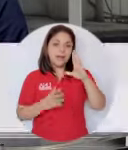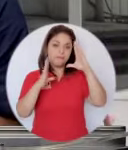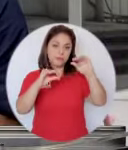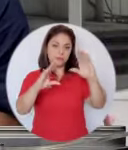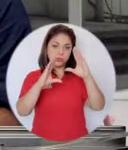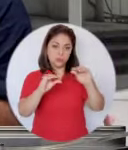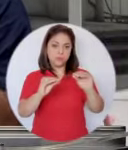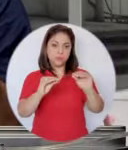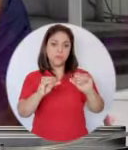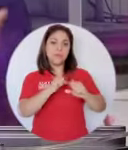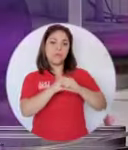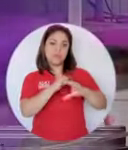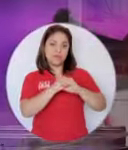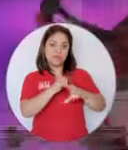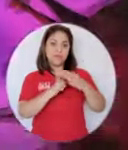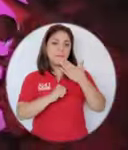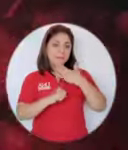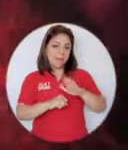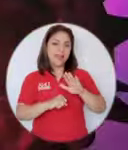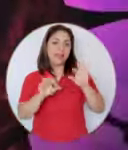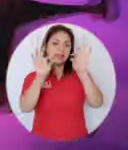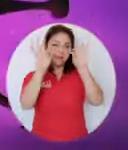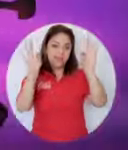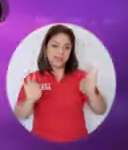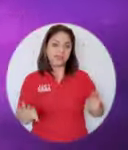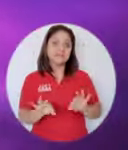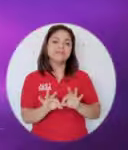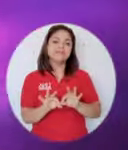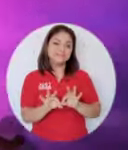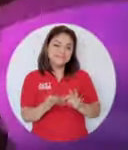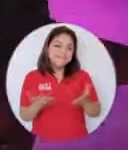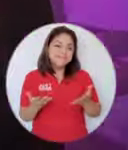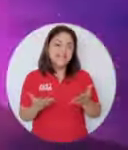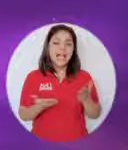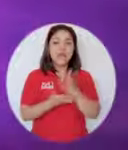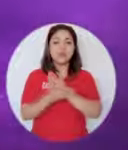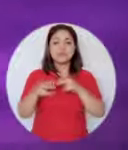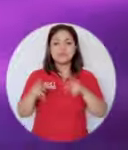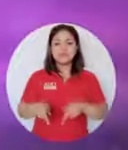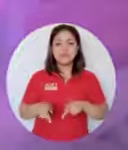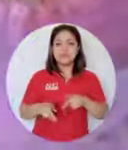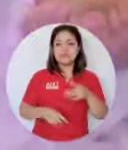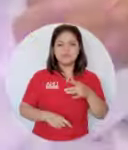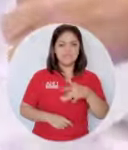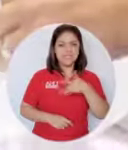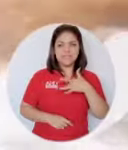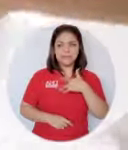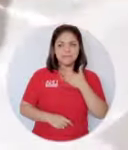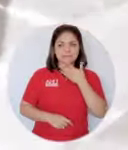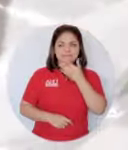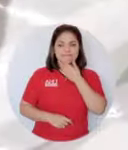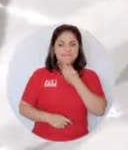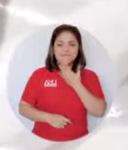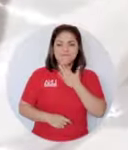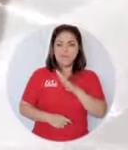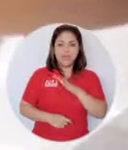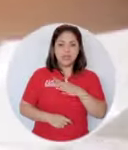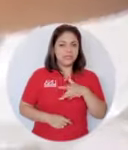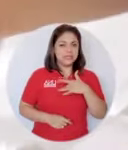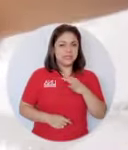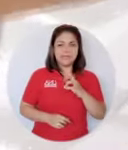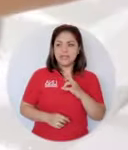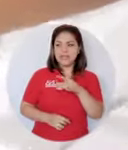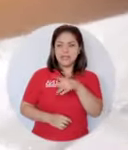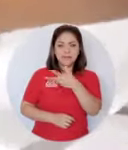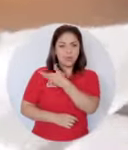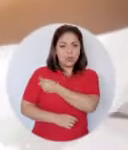¿cómo le digo yo? Es una mala publicidad. Hay un concepto que tal vez Una mala reputación. Una mala reputación. Hay gente que se le hace mala prensa